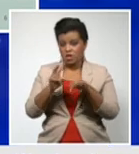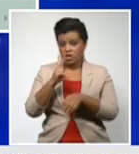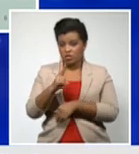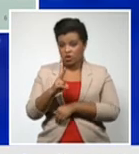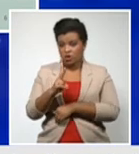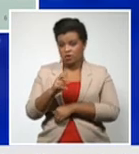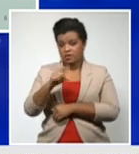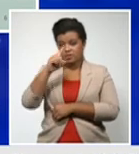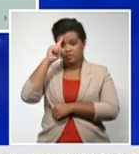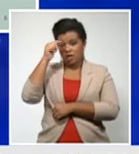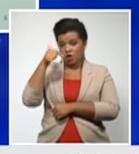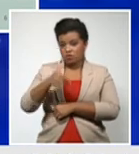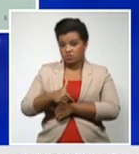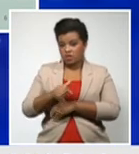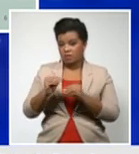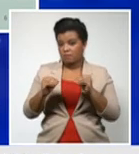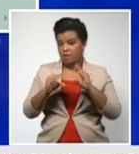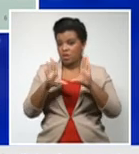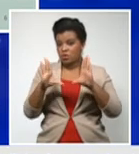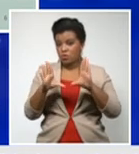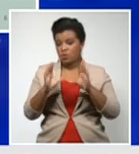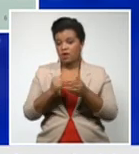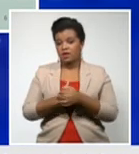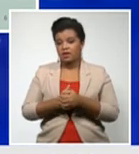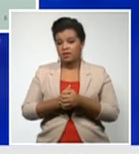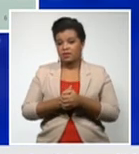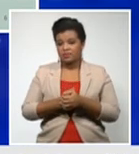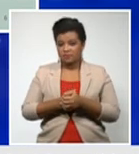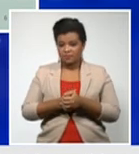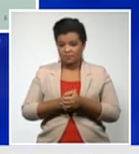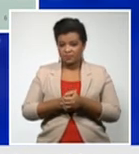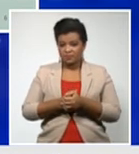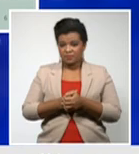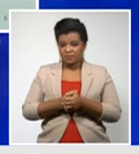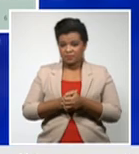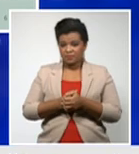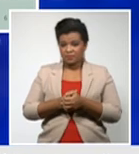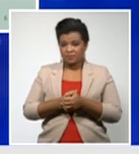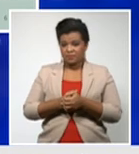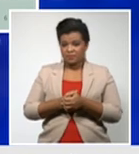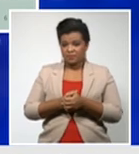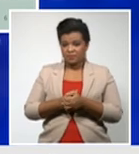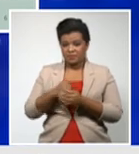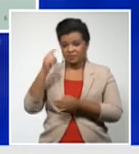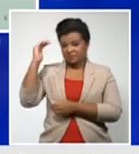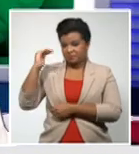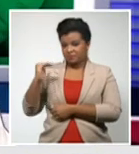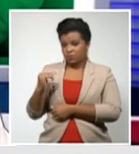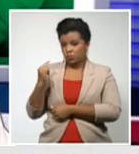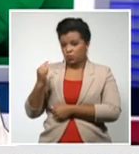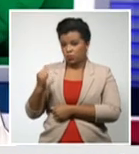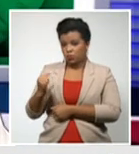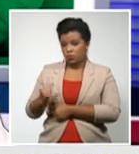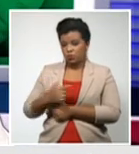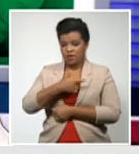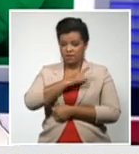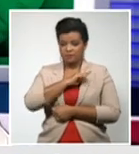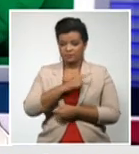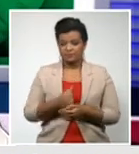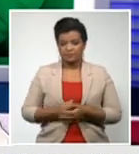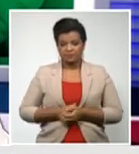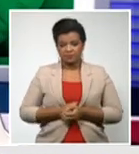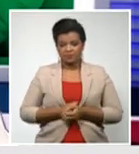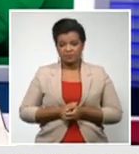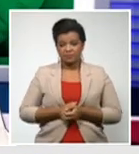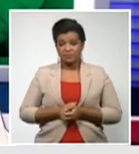y San Nicolás, un caso autóctono se diagnostica en el día de ayer. Y cuando